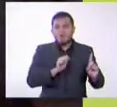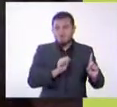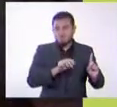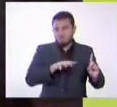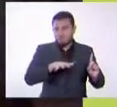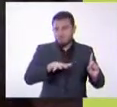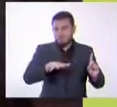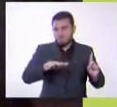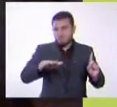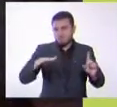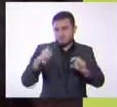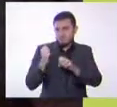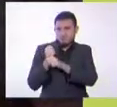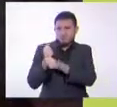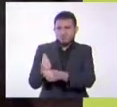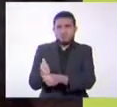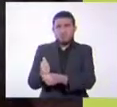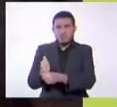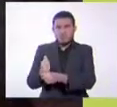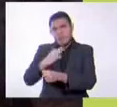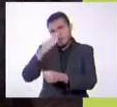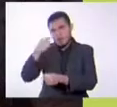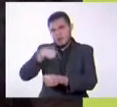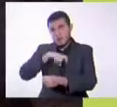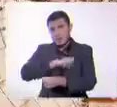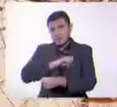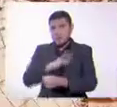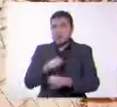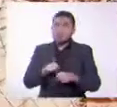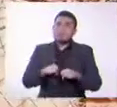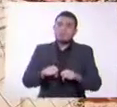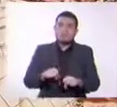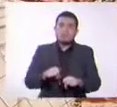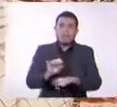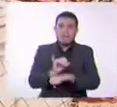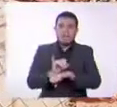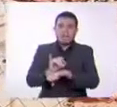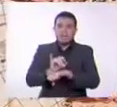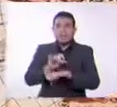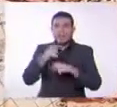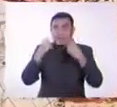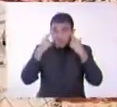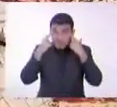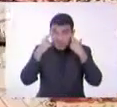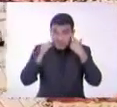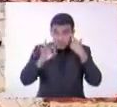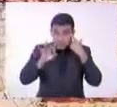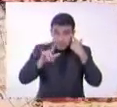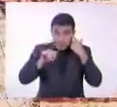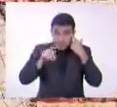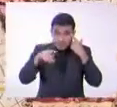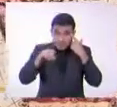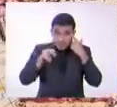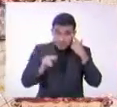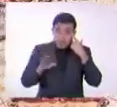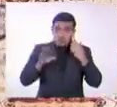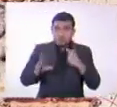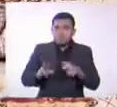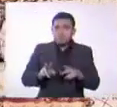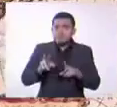territorio del Imperio Español. Aunque murió en la isla Filipinas, su expedición fue la